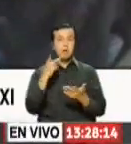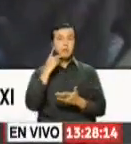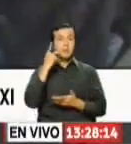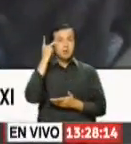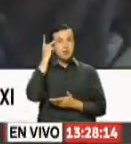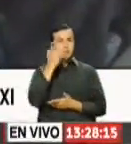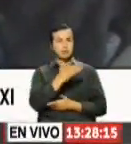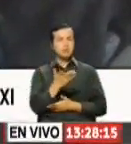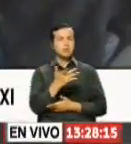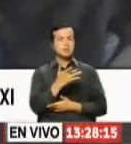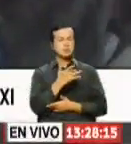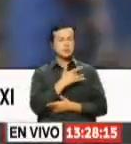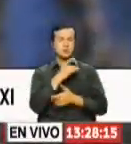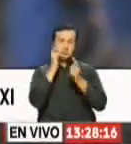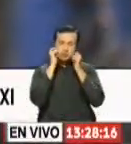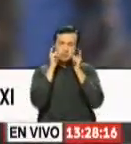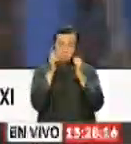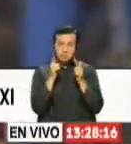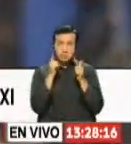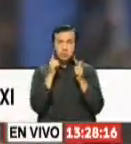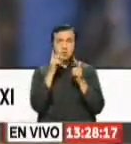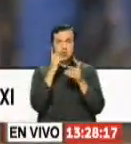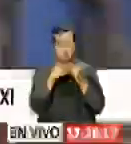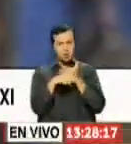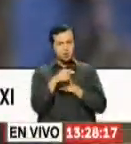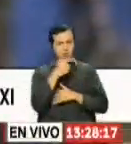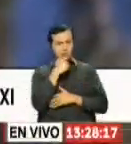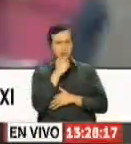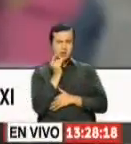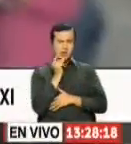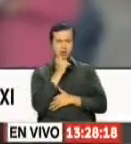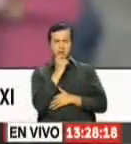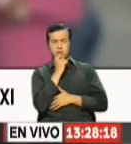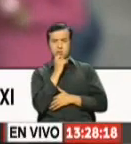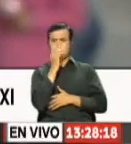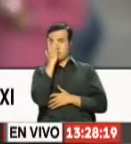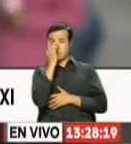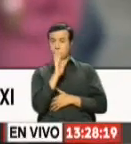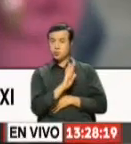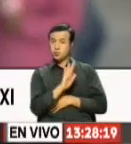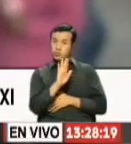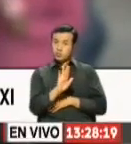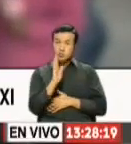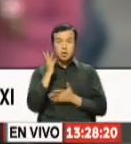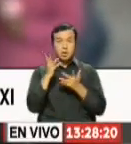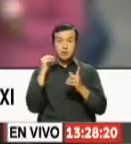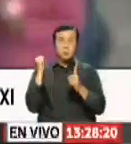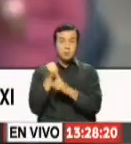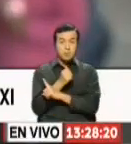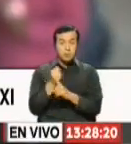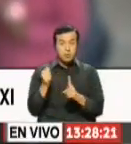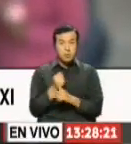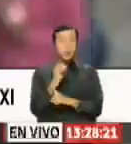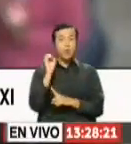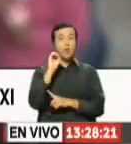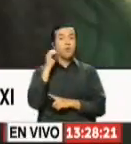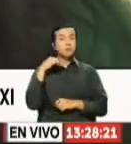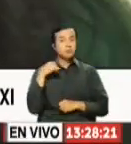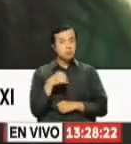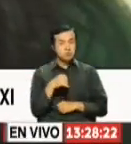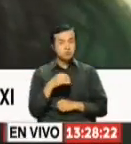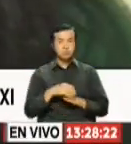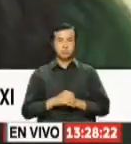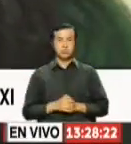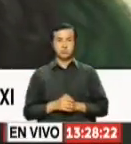padres deben estar alertas en los cambios de conducta de sus hijos, ya que pueden ser víctimas de violencia física o sexual.